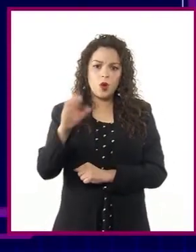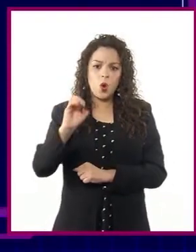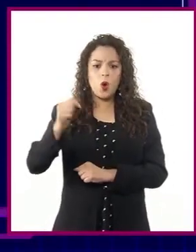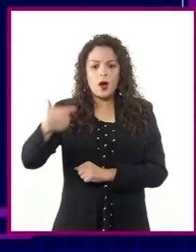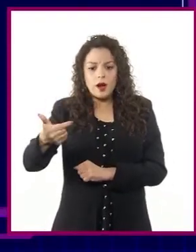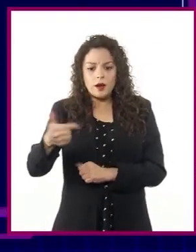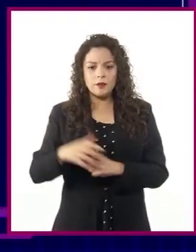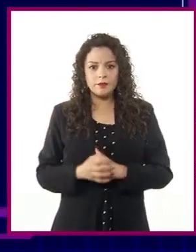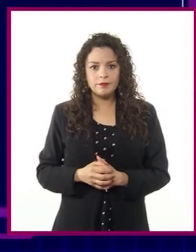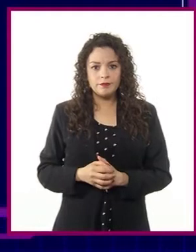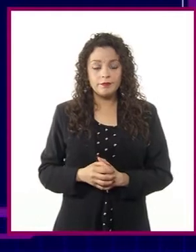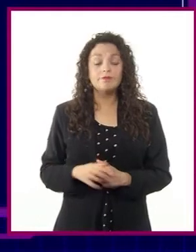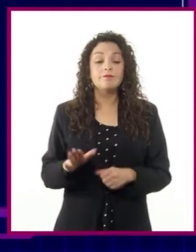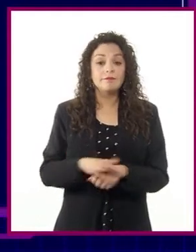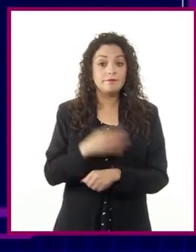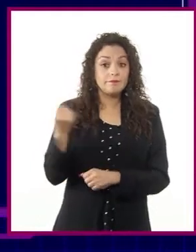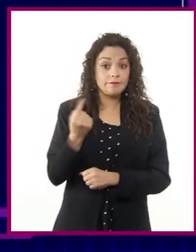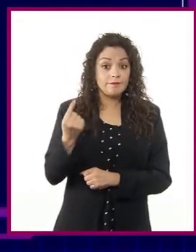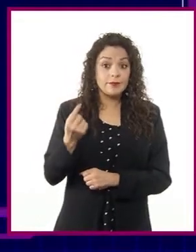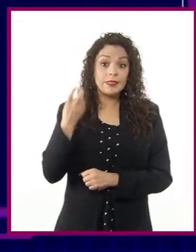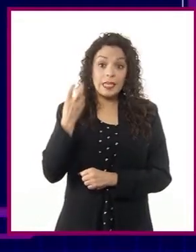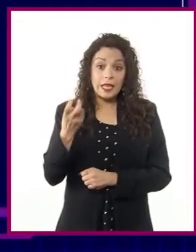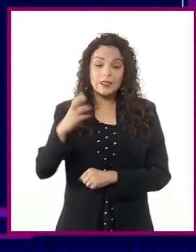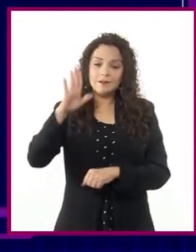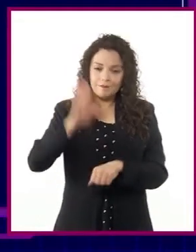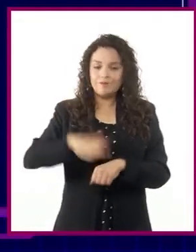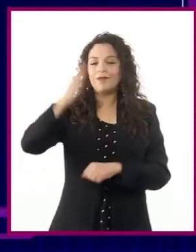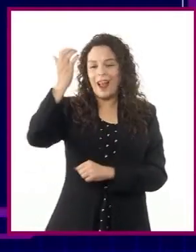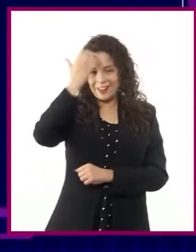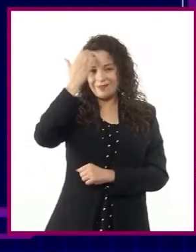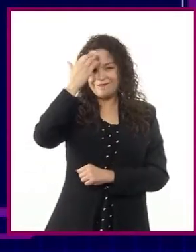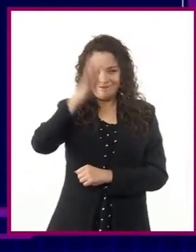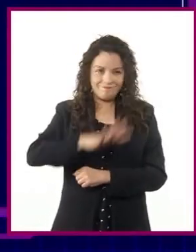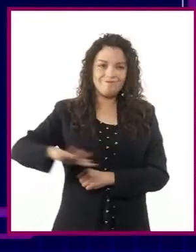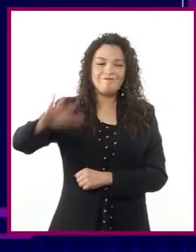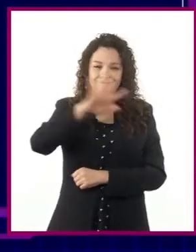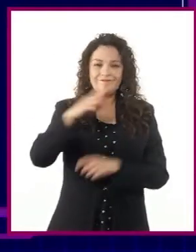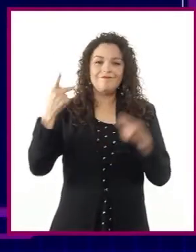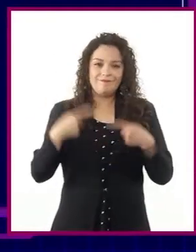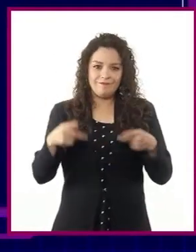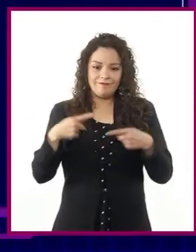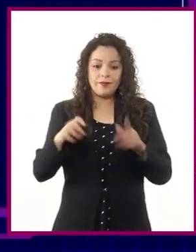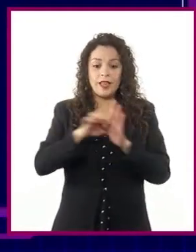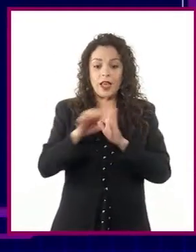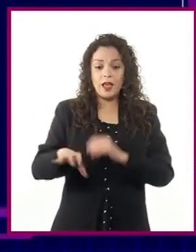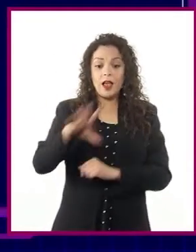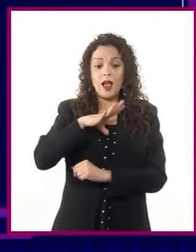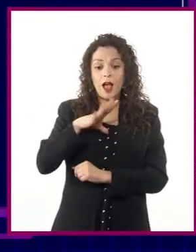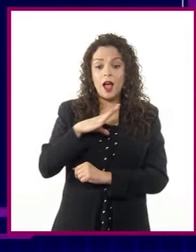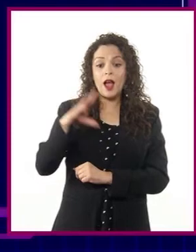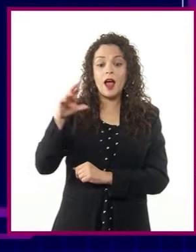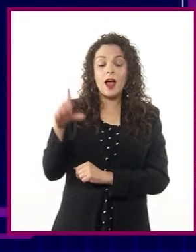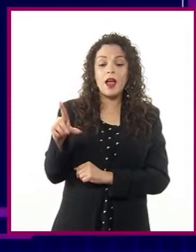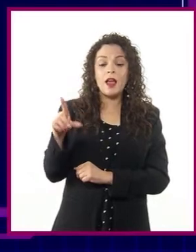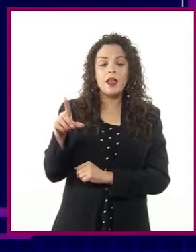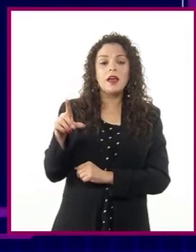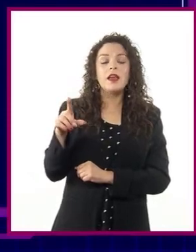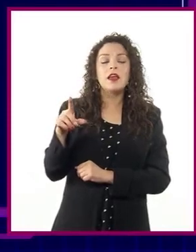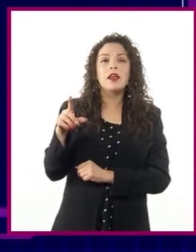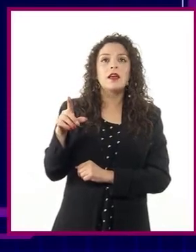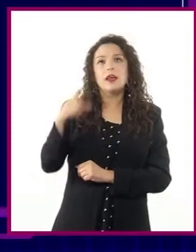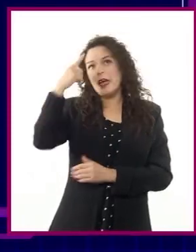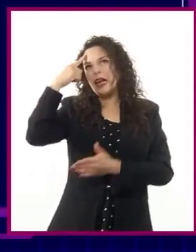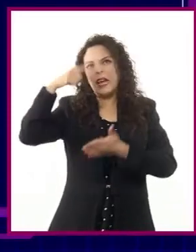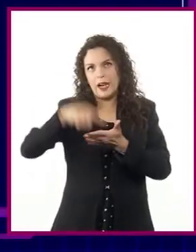gramo, porque estas son más conocidas, ya que, por ejemplo, tenemos la idea de cuánto es un kilogramo